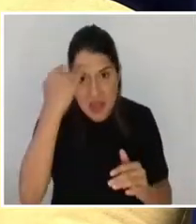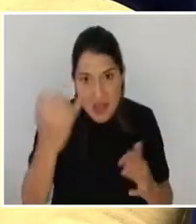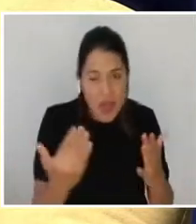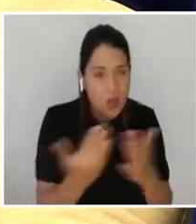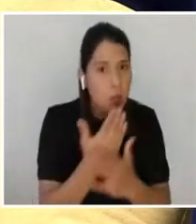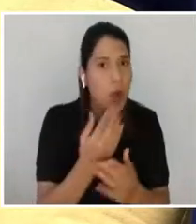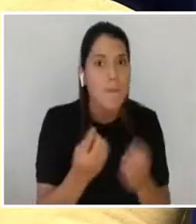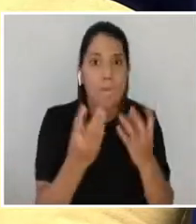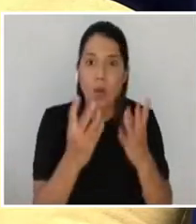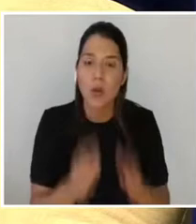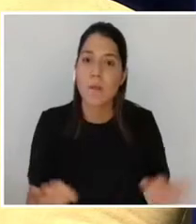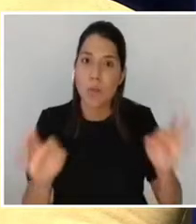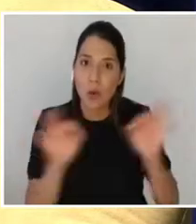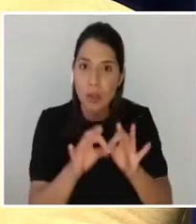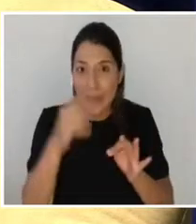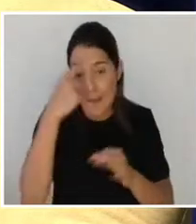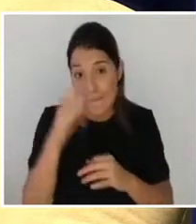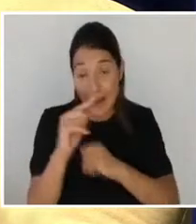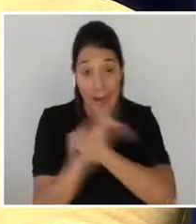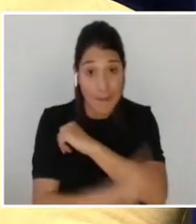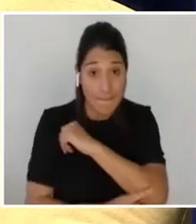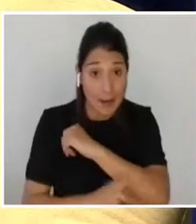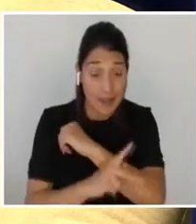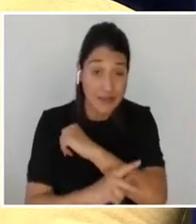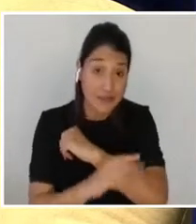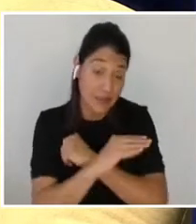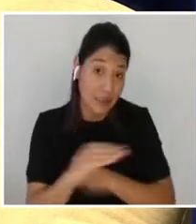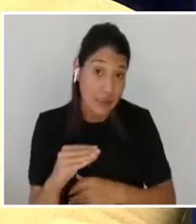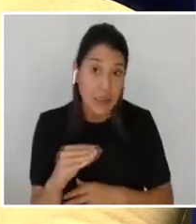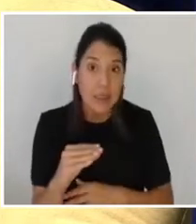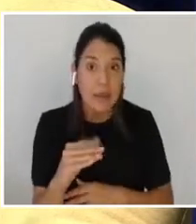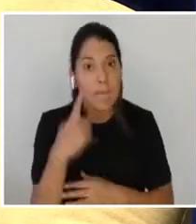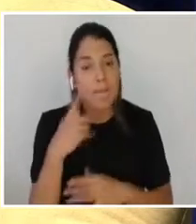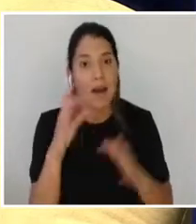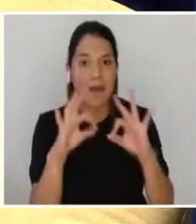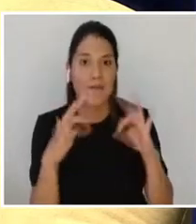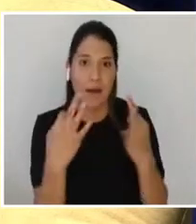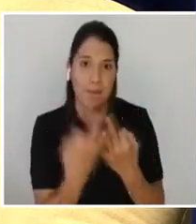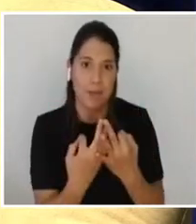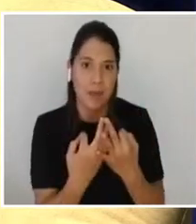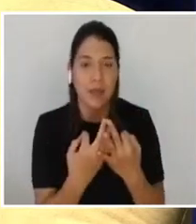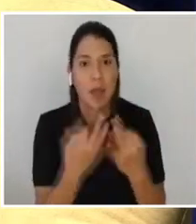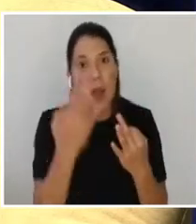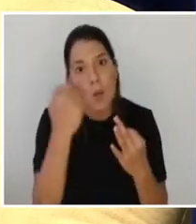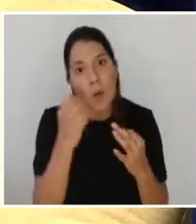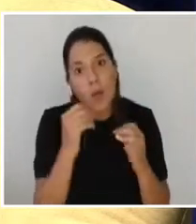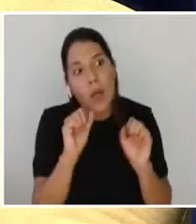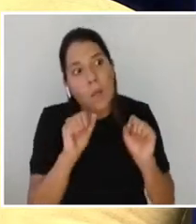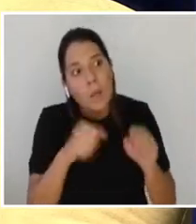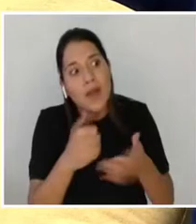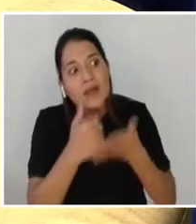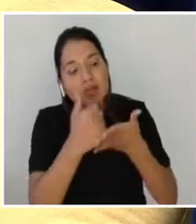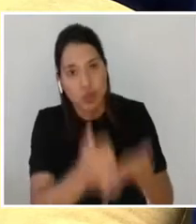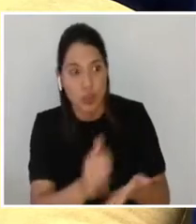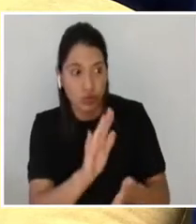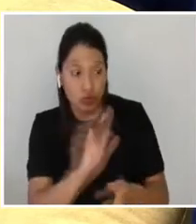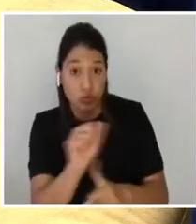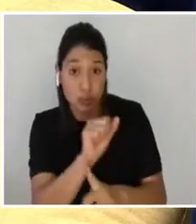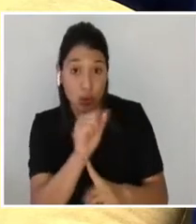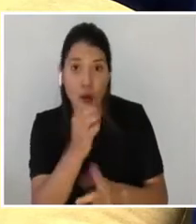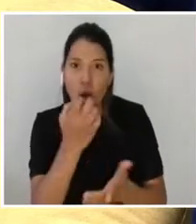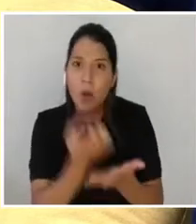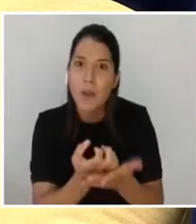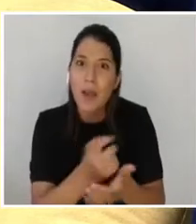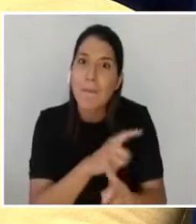importantes para el país, ¿verdad? Y que hasta para sus familias, porque puedan sacarlos de la realidad en la que ellos están, pero no tienen esa